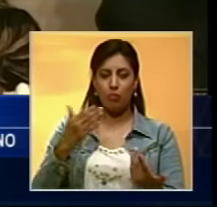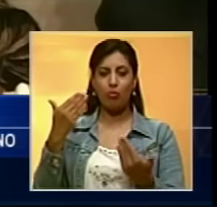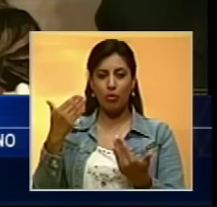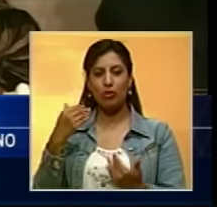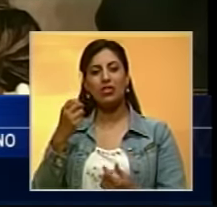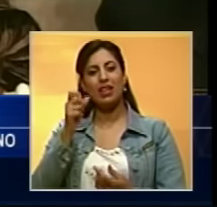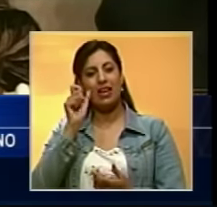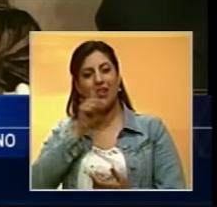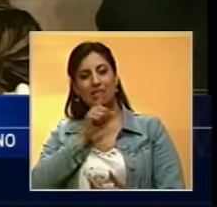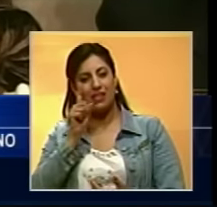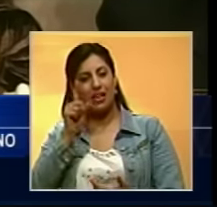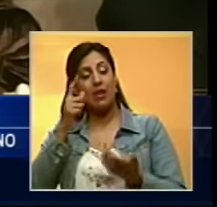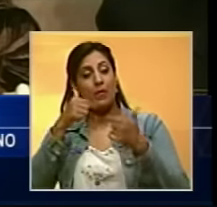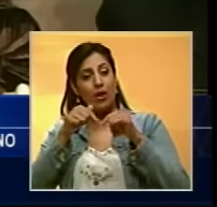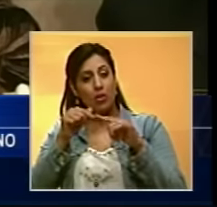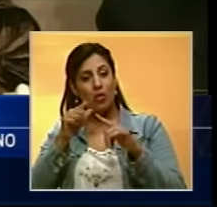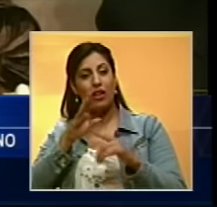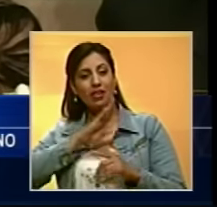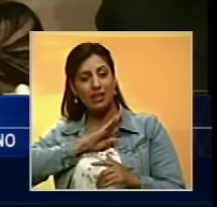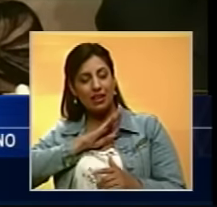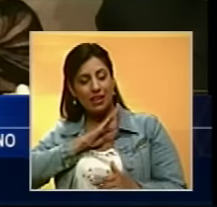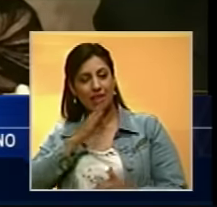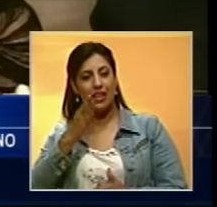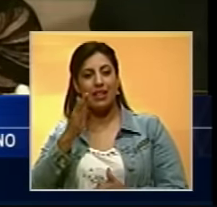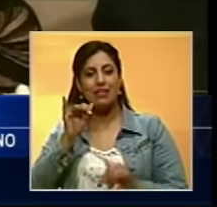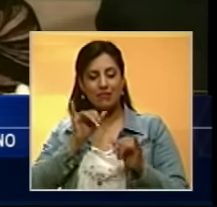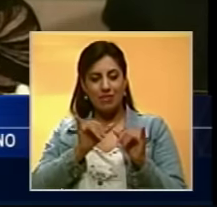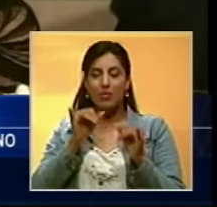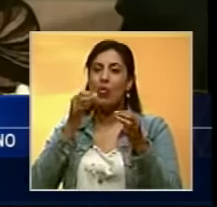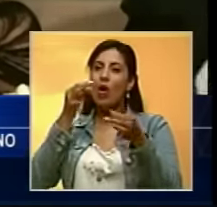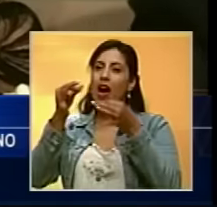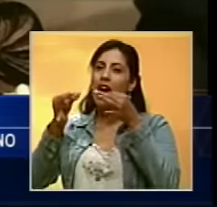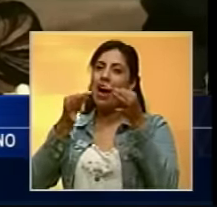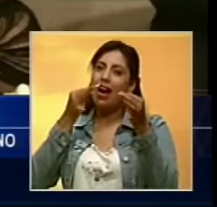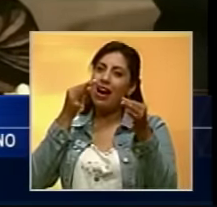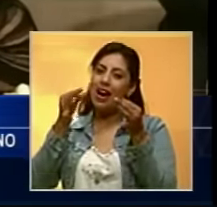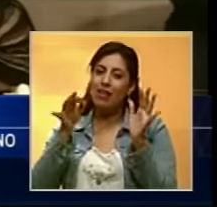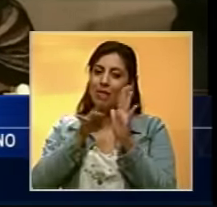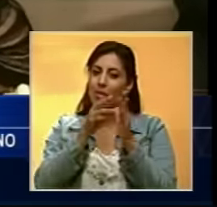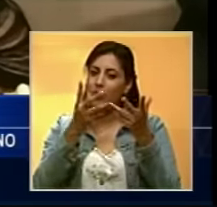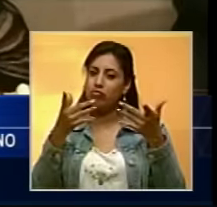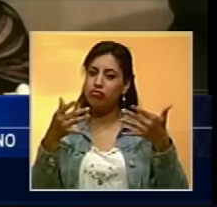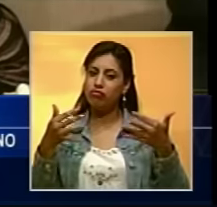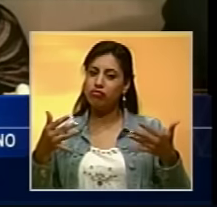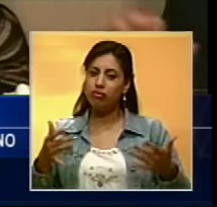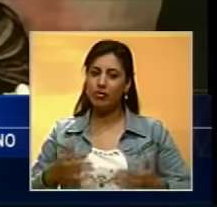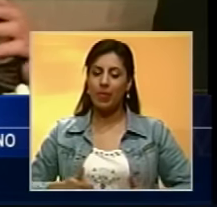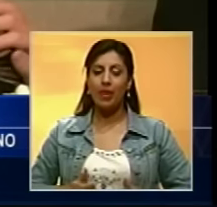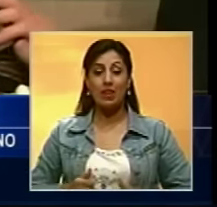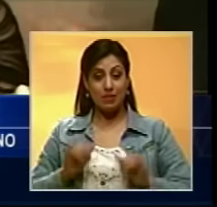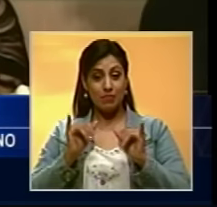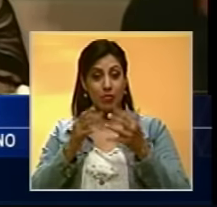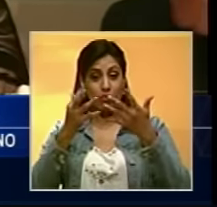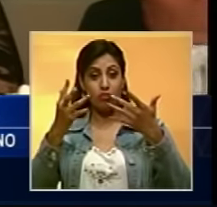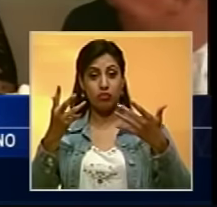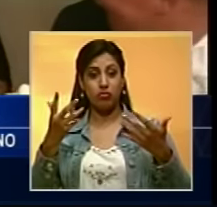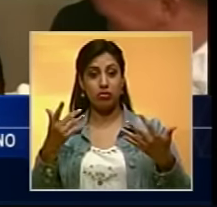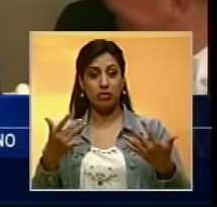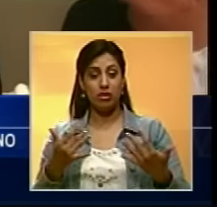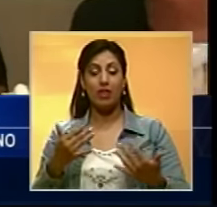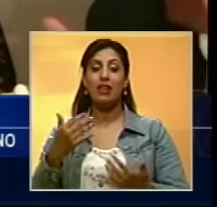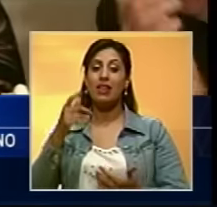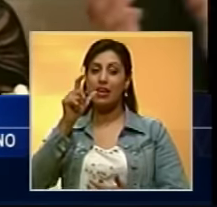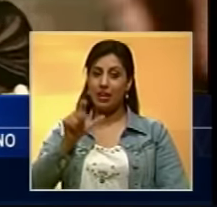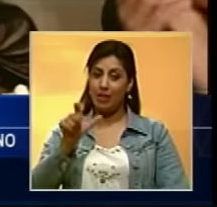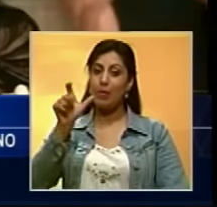esposa melania da el mismo discurso el mismo discurso y